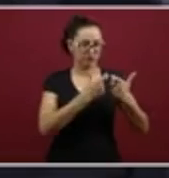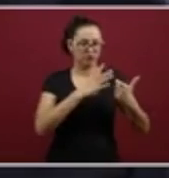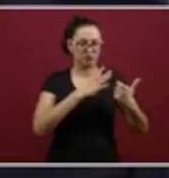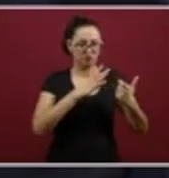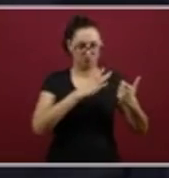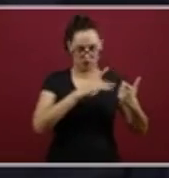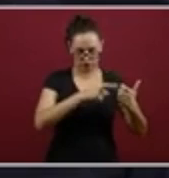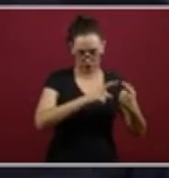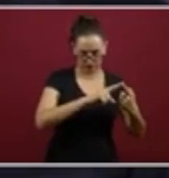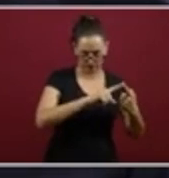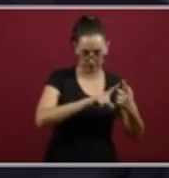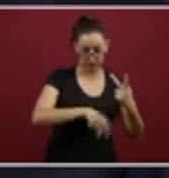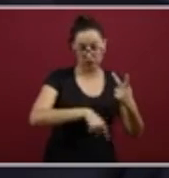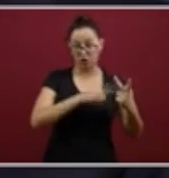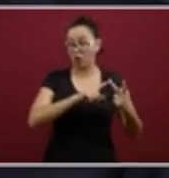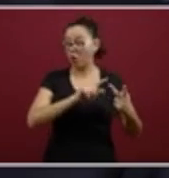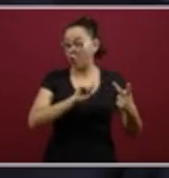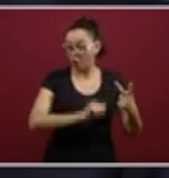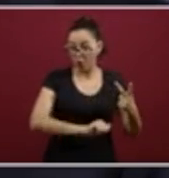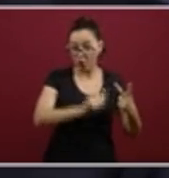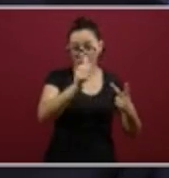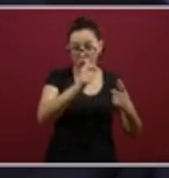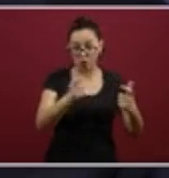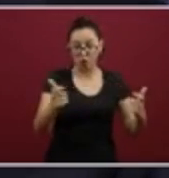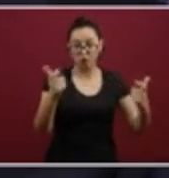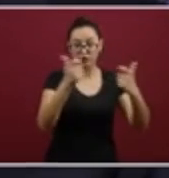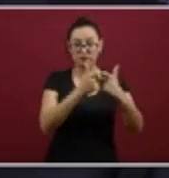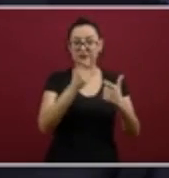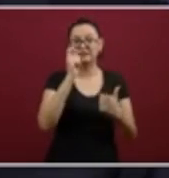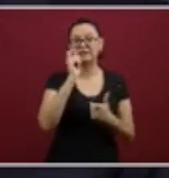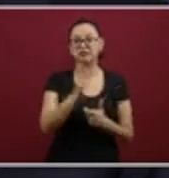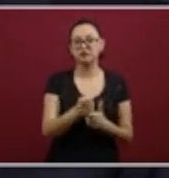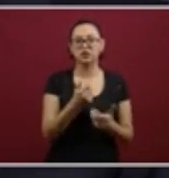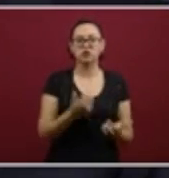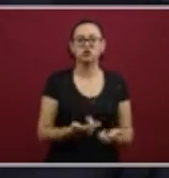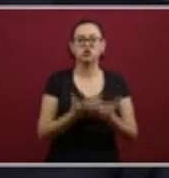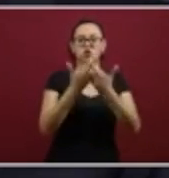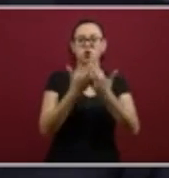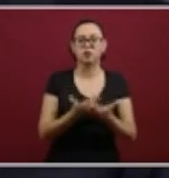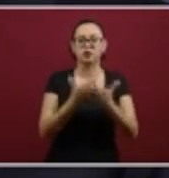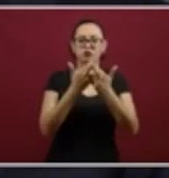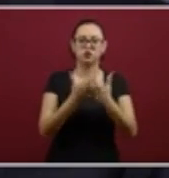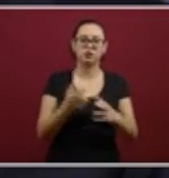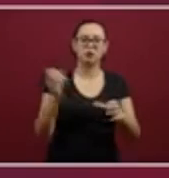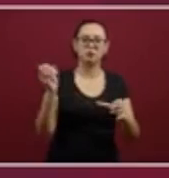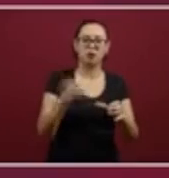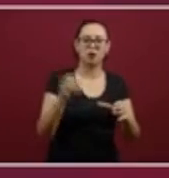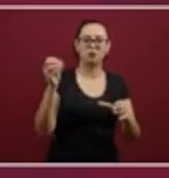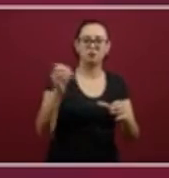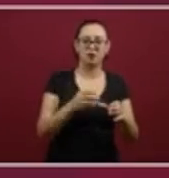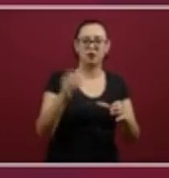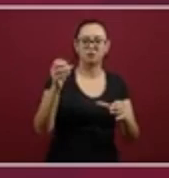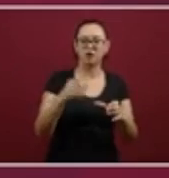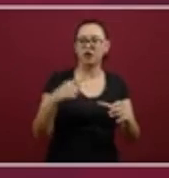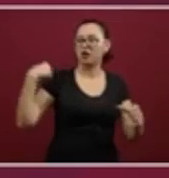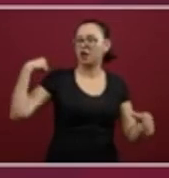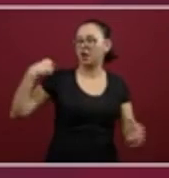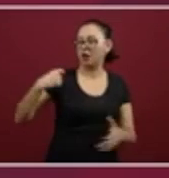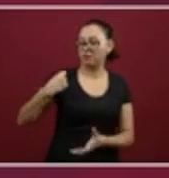de otro fondo de remanentes de presupuestos